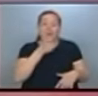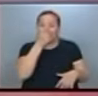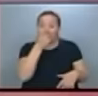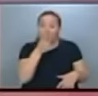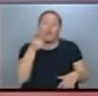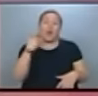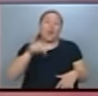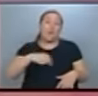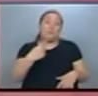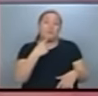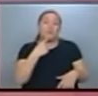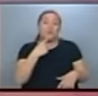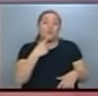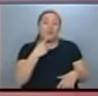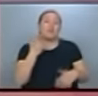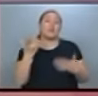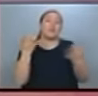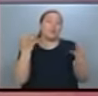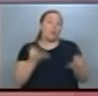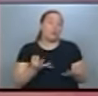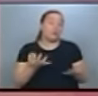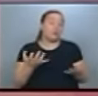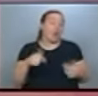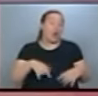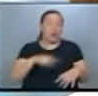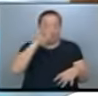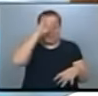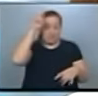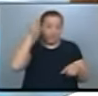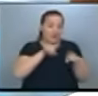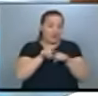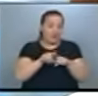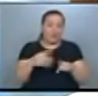ahora que salte esta infidelidad. No, pobre Amalia. Dani.